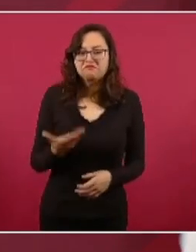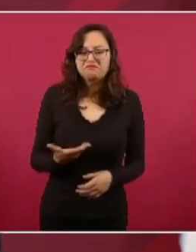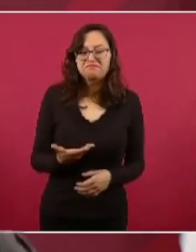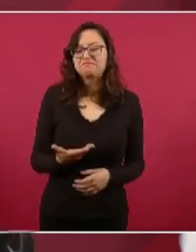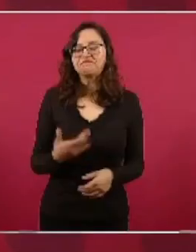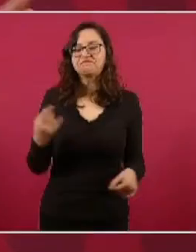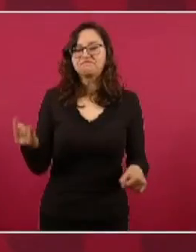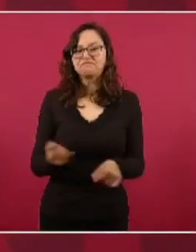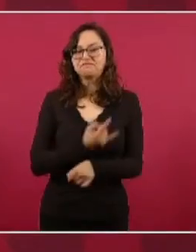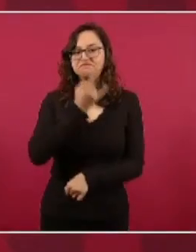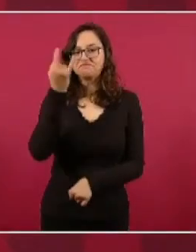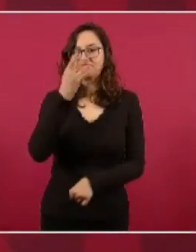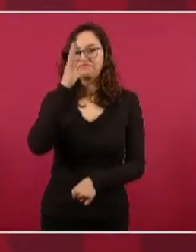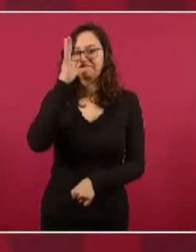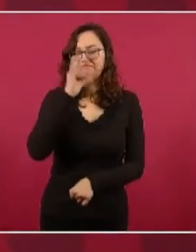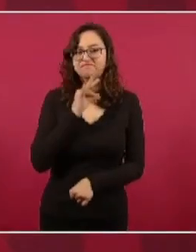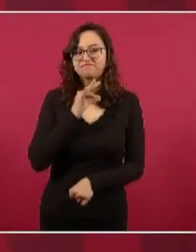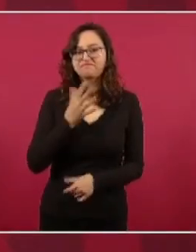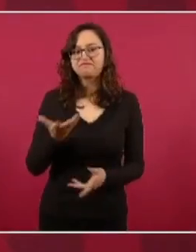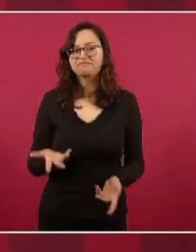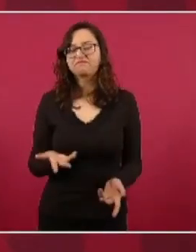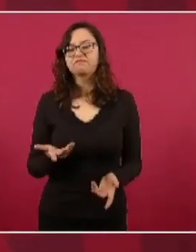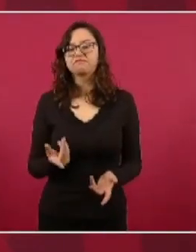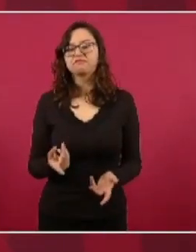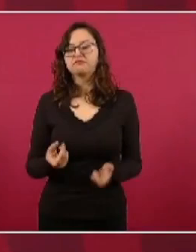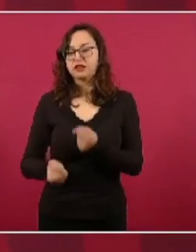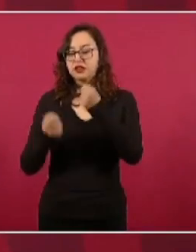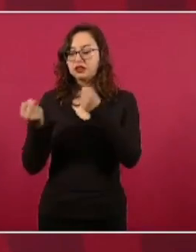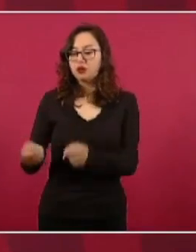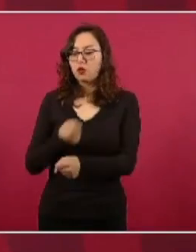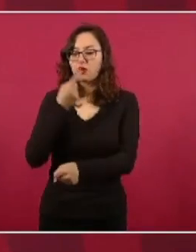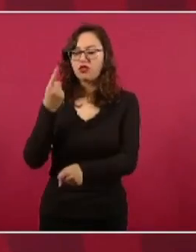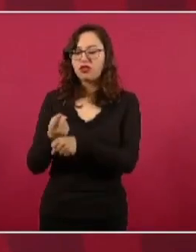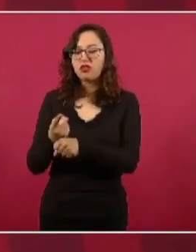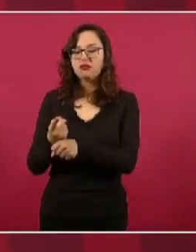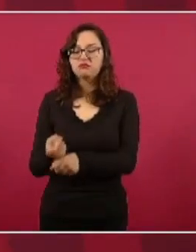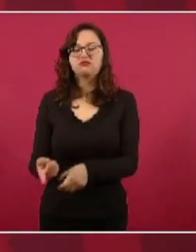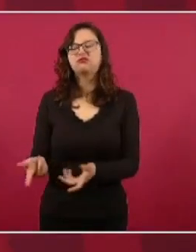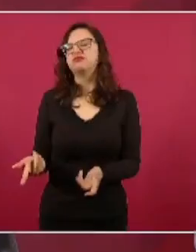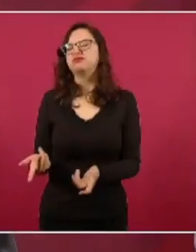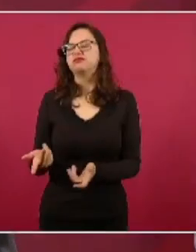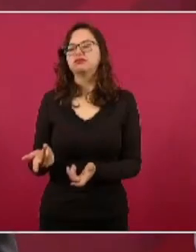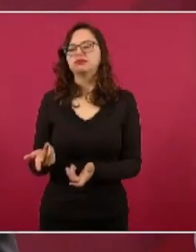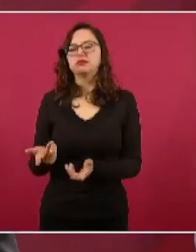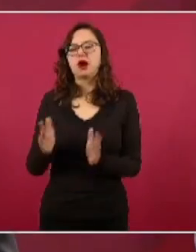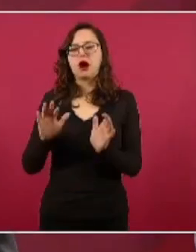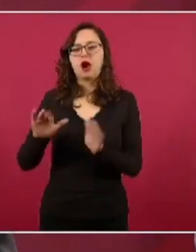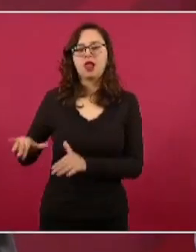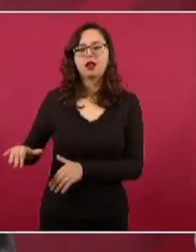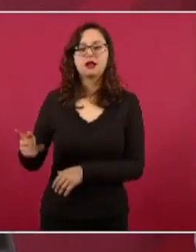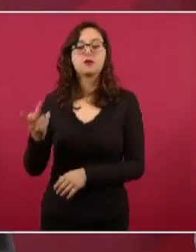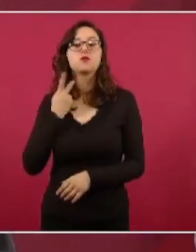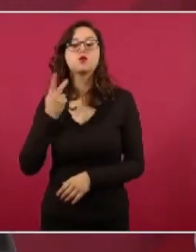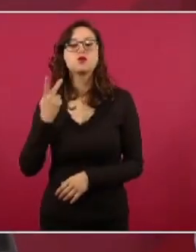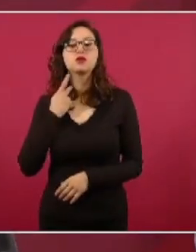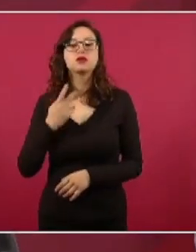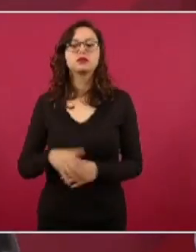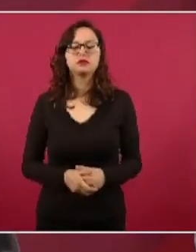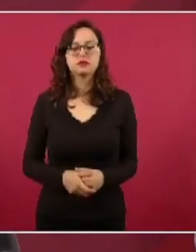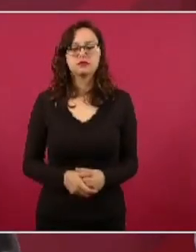y actuaban como políticos. O sea, uno ve las fotos de García